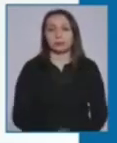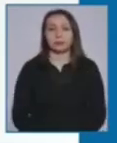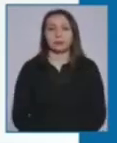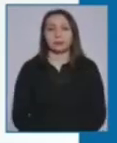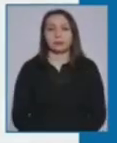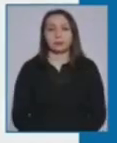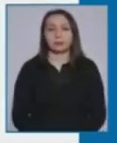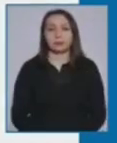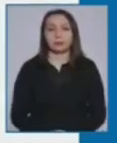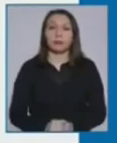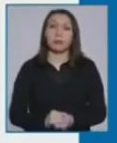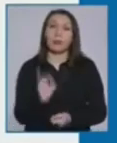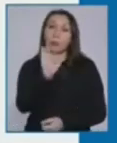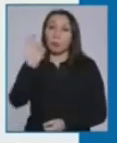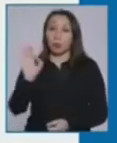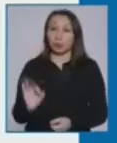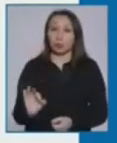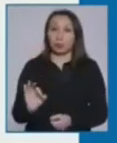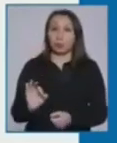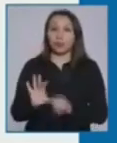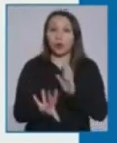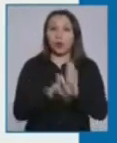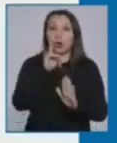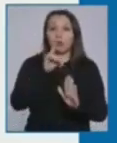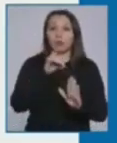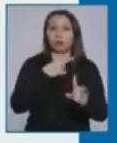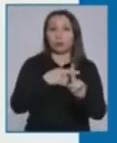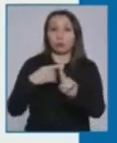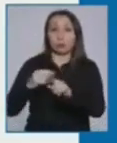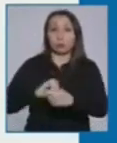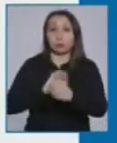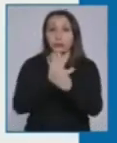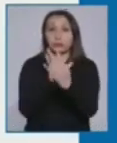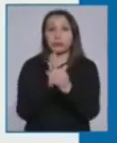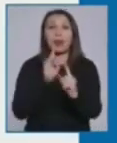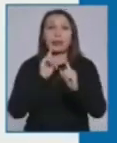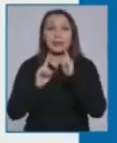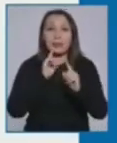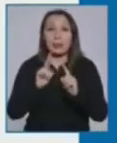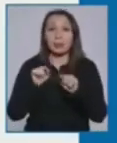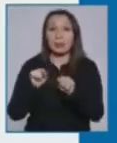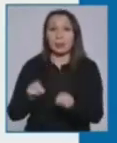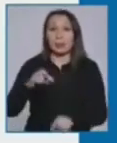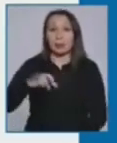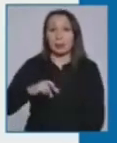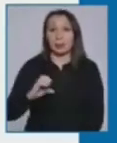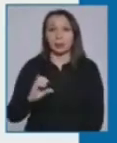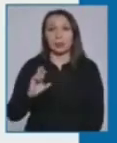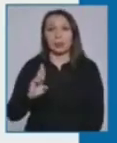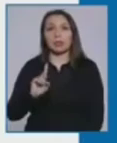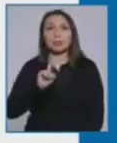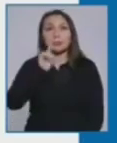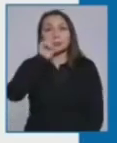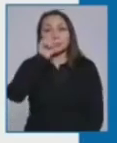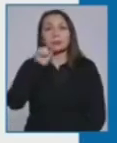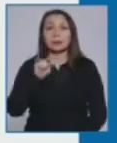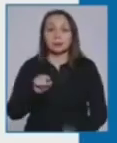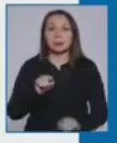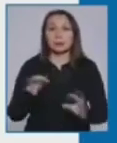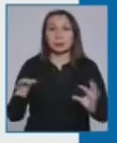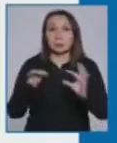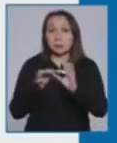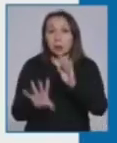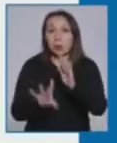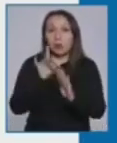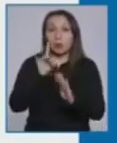Las tasas de positividad de los exámenes de PCR o reacción de polimerasa en